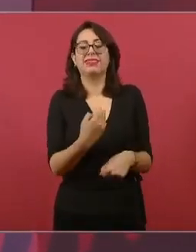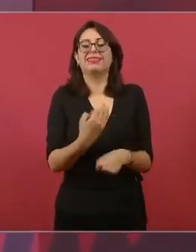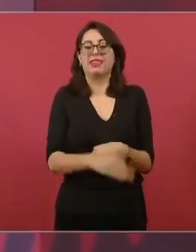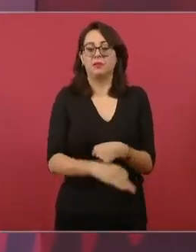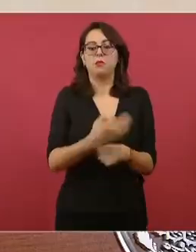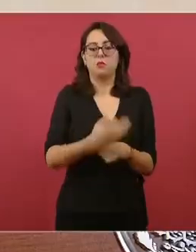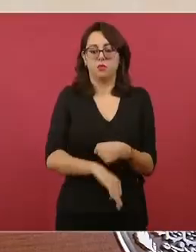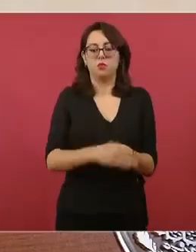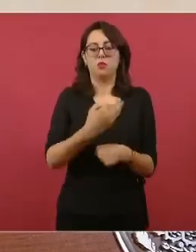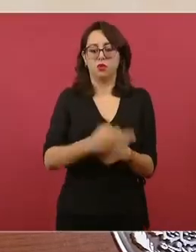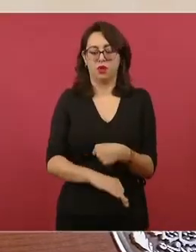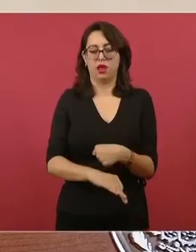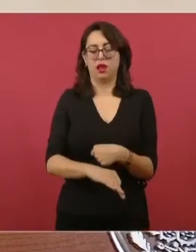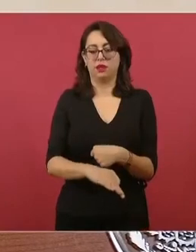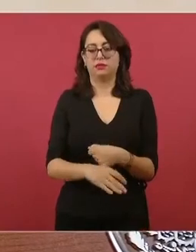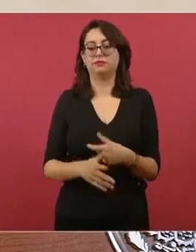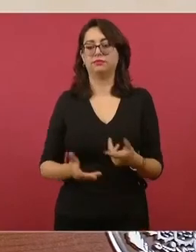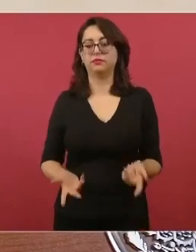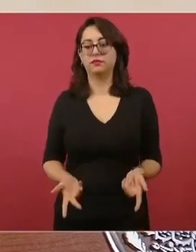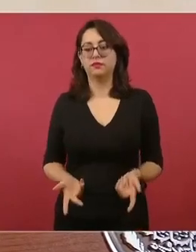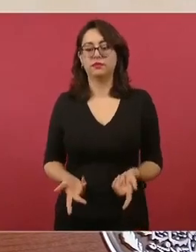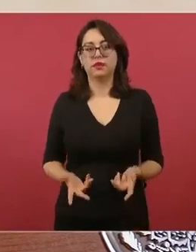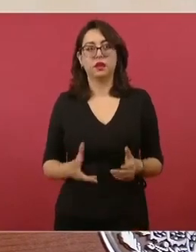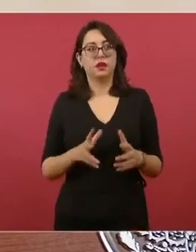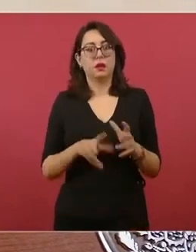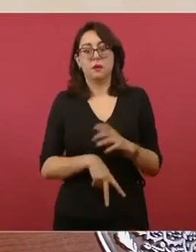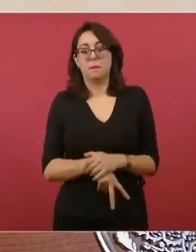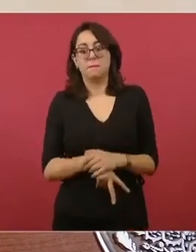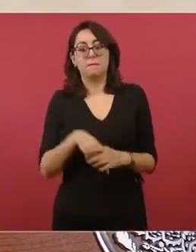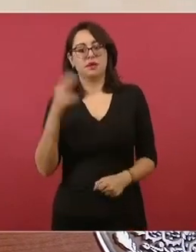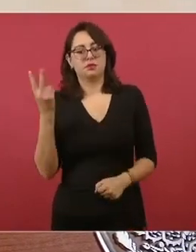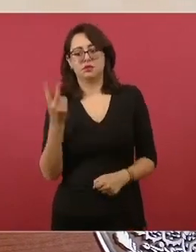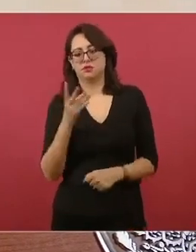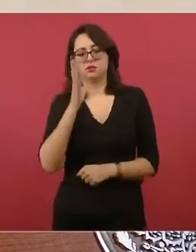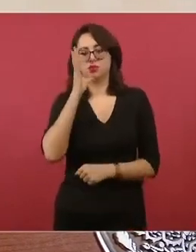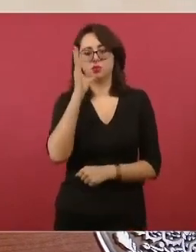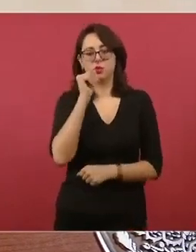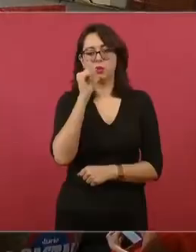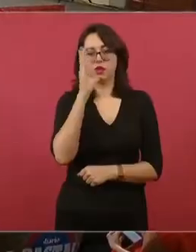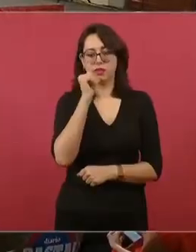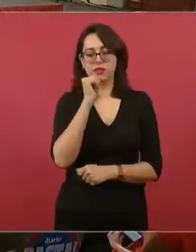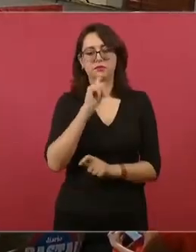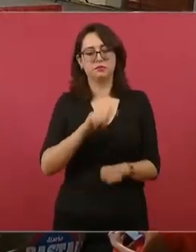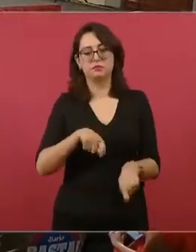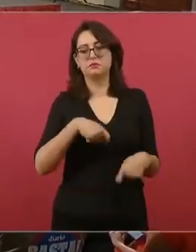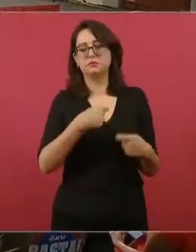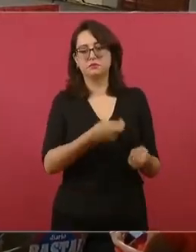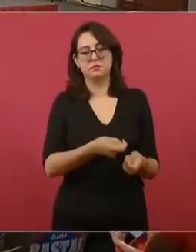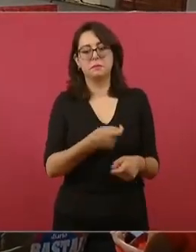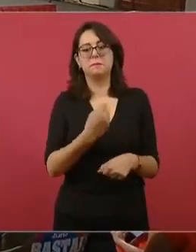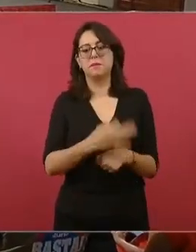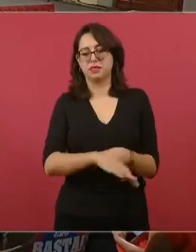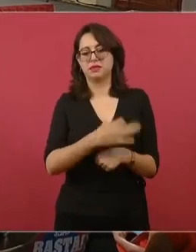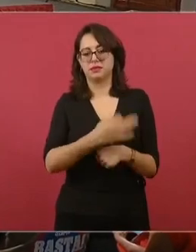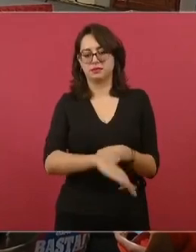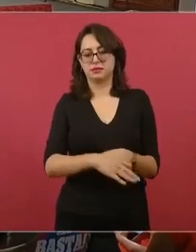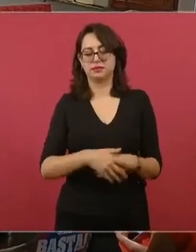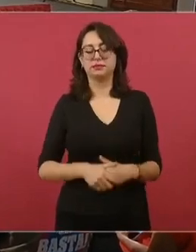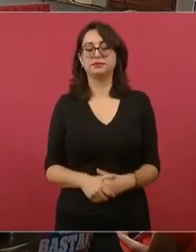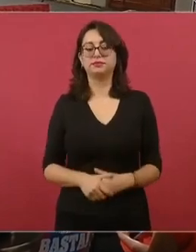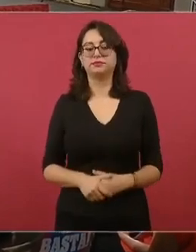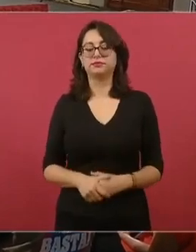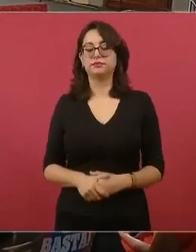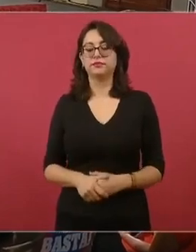dejar esa secretaría sin dirección. Gracias, señor presidente. Quiero retomar un comentario que